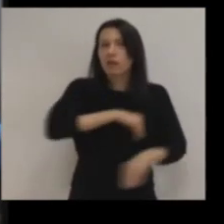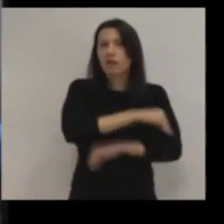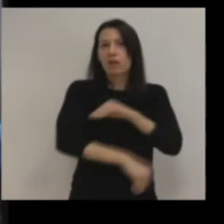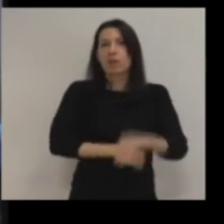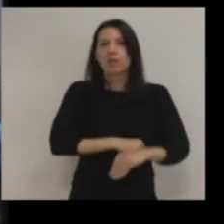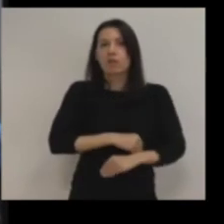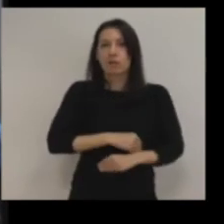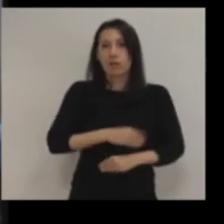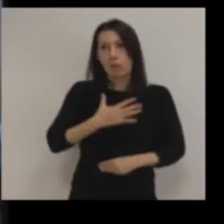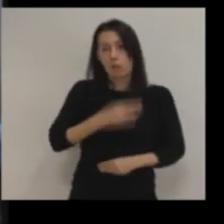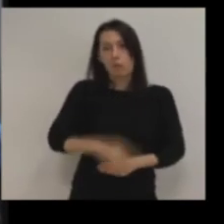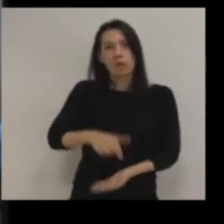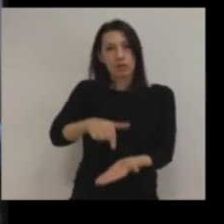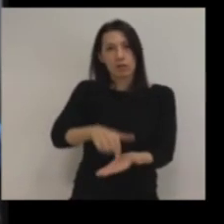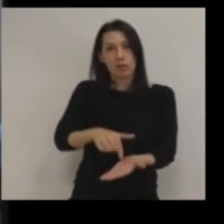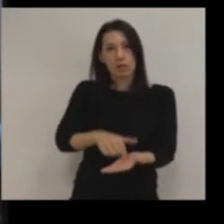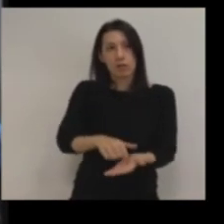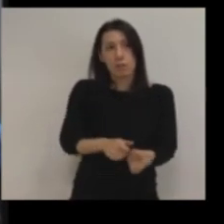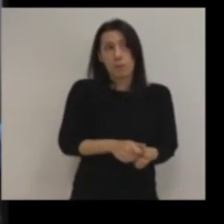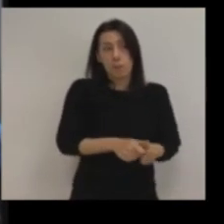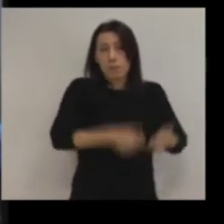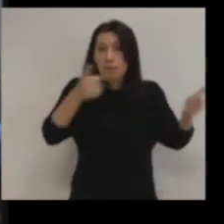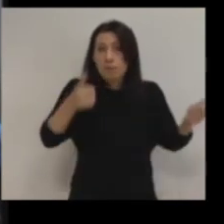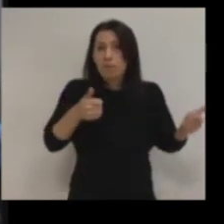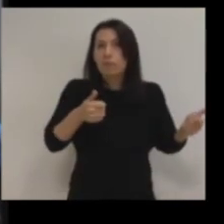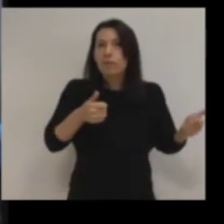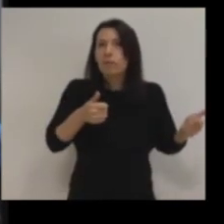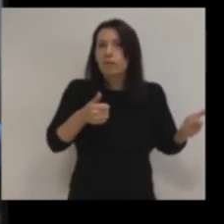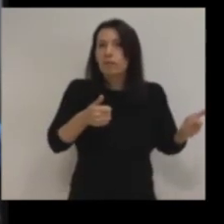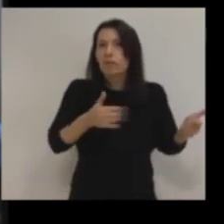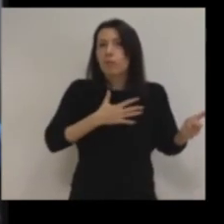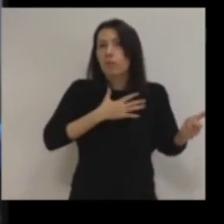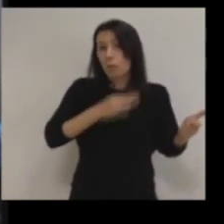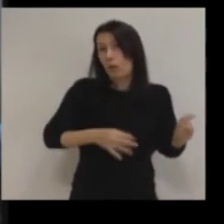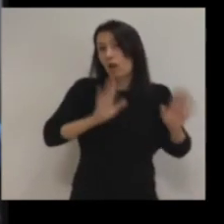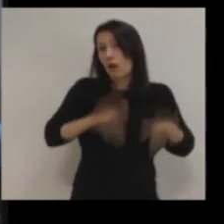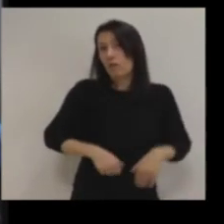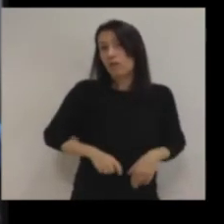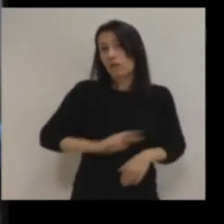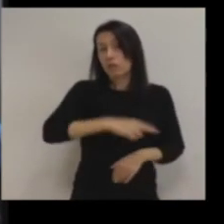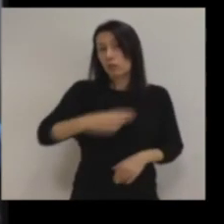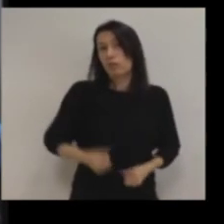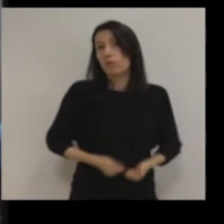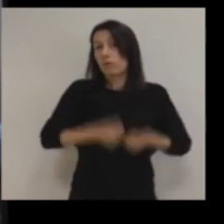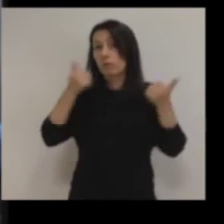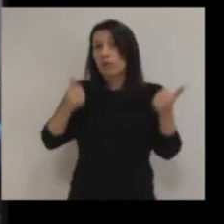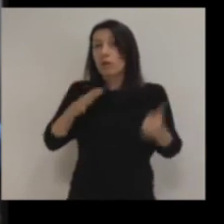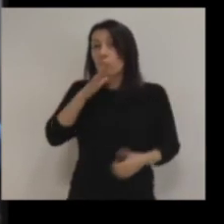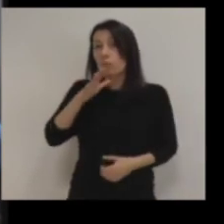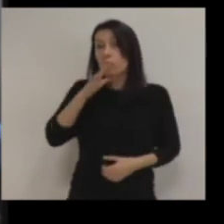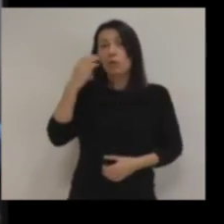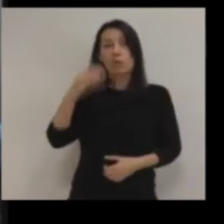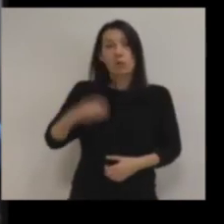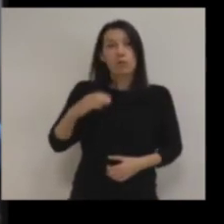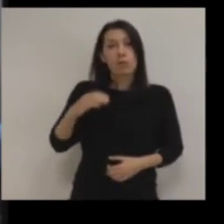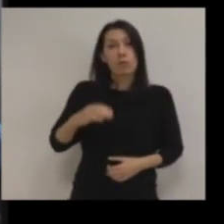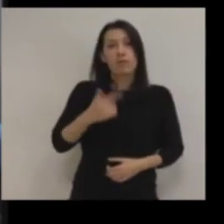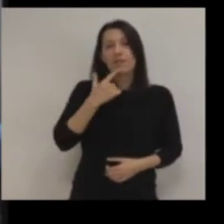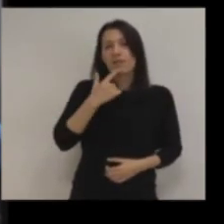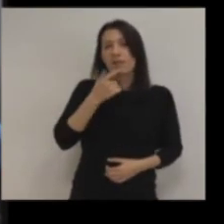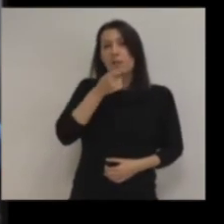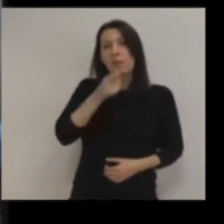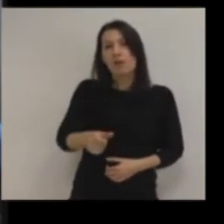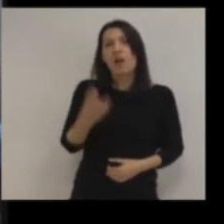derecho de reclamación. Contra más sean, digamos yo, que más casos se harán, ¿no? Por eso el CERMI utiliza la palabra 4 millones, porque parecen